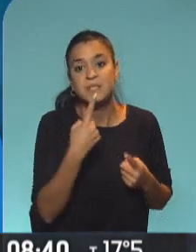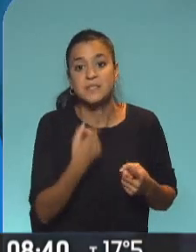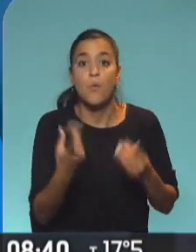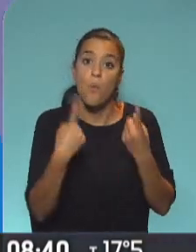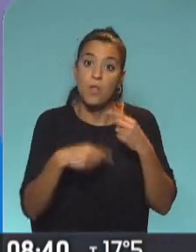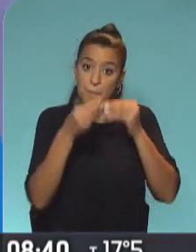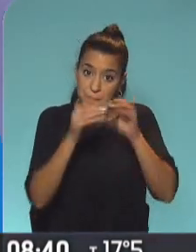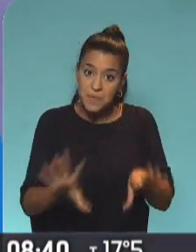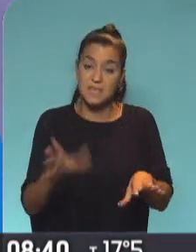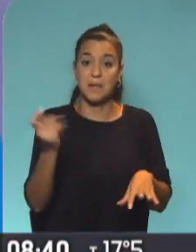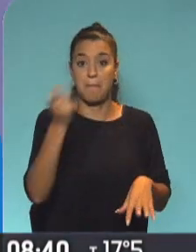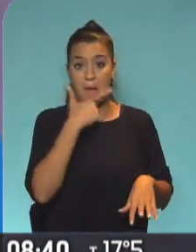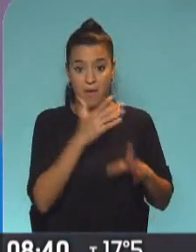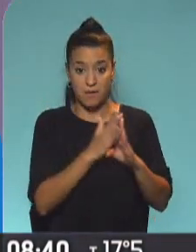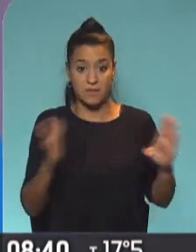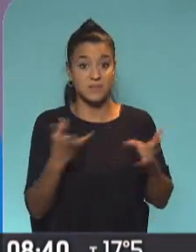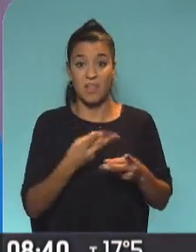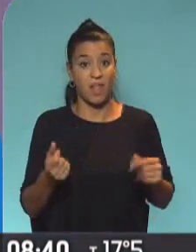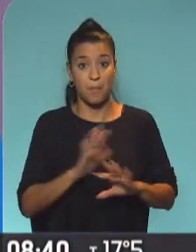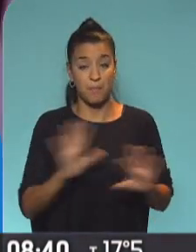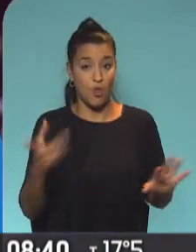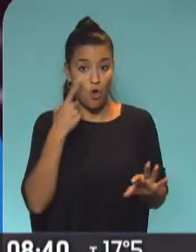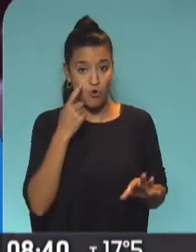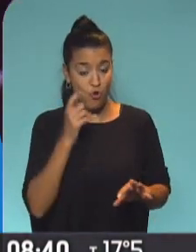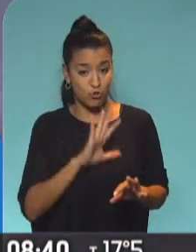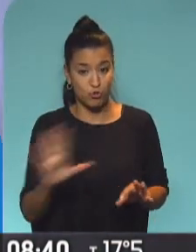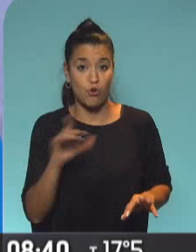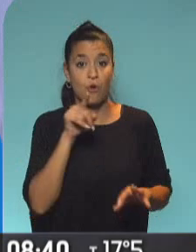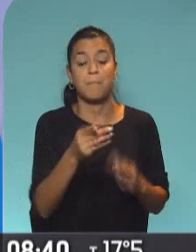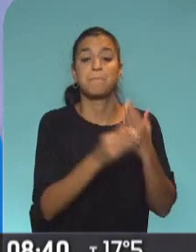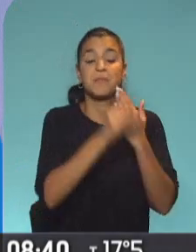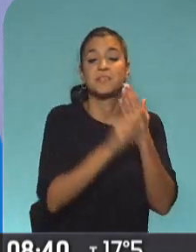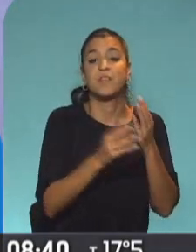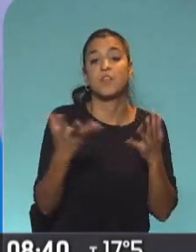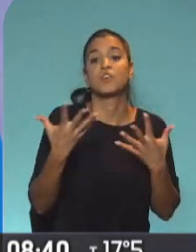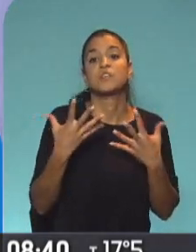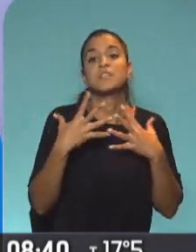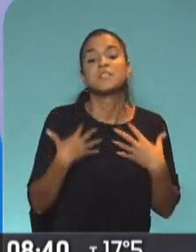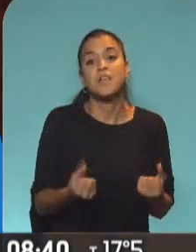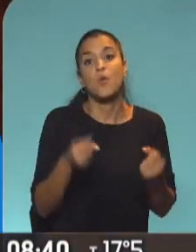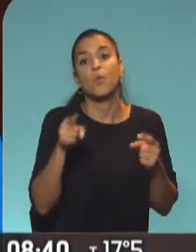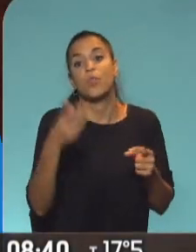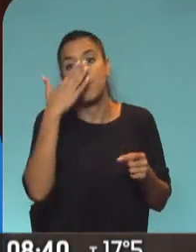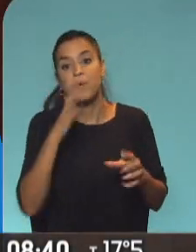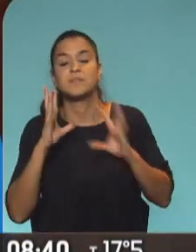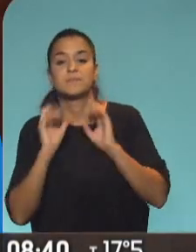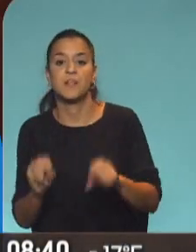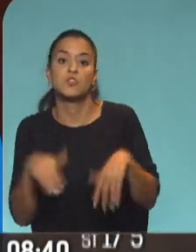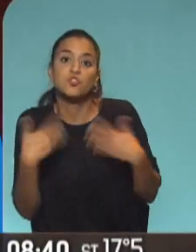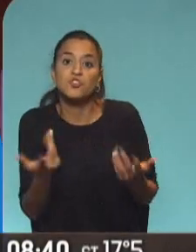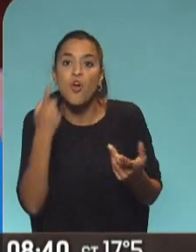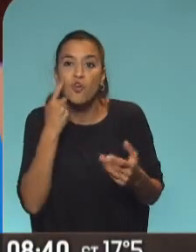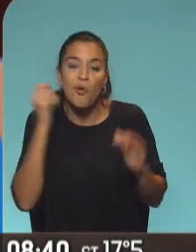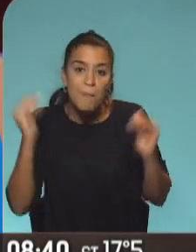de la gestión de Macri, eso se terminó. El Ministerio de Salud pasó a Secretaría y con ello cayeron también los controles, ¿no es